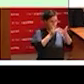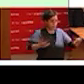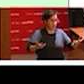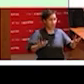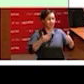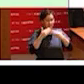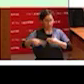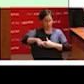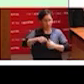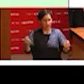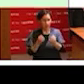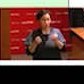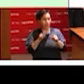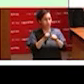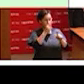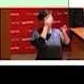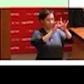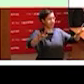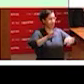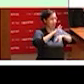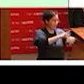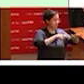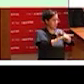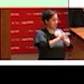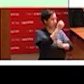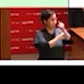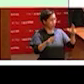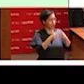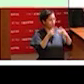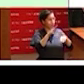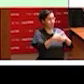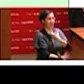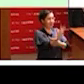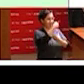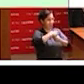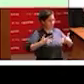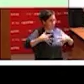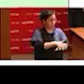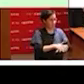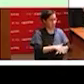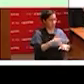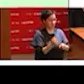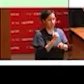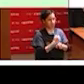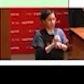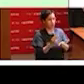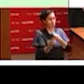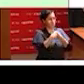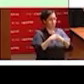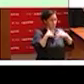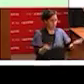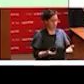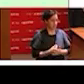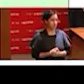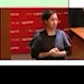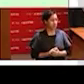actuaciones a los agentes económicos y sociales En general para fomentar la implicación del tejido empresarial no en estos proyectos de inserción